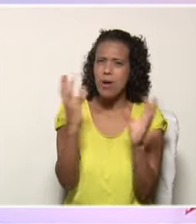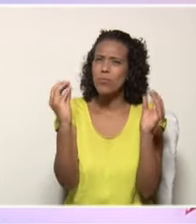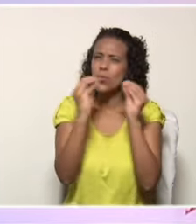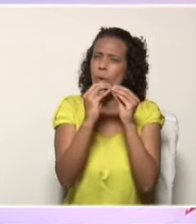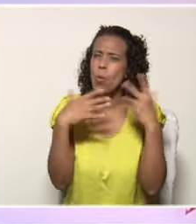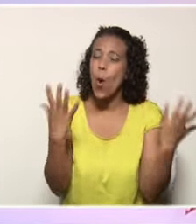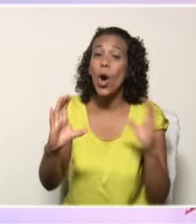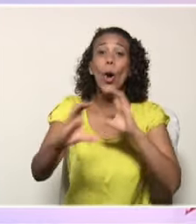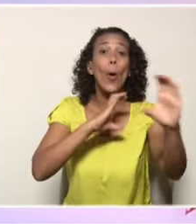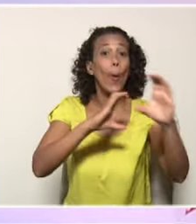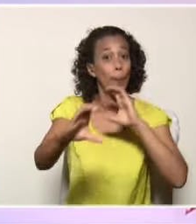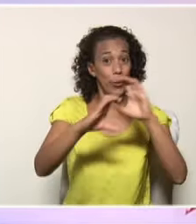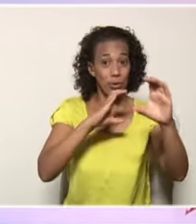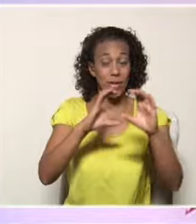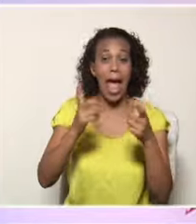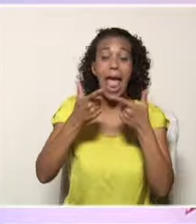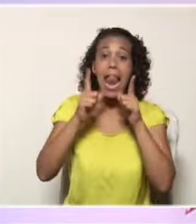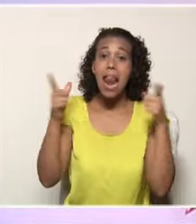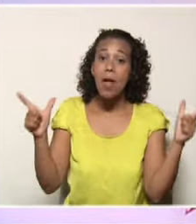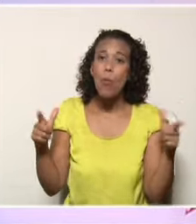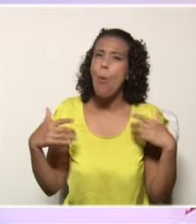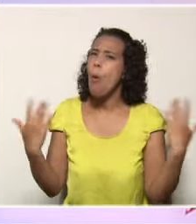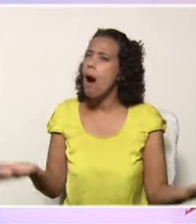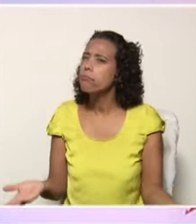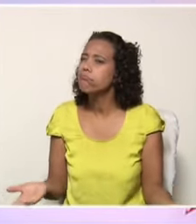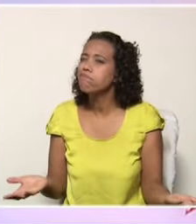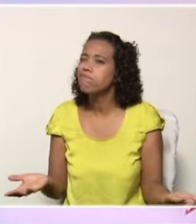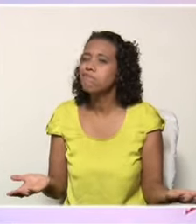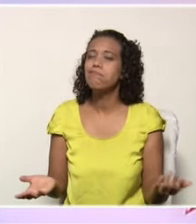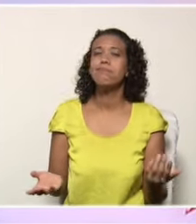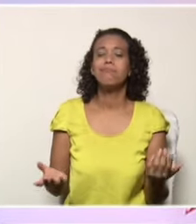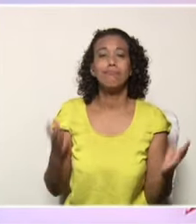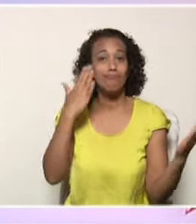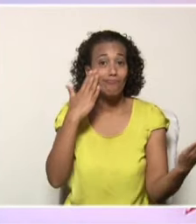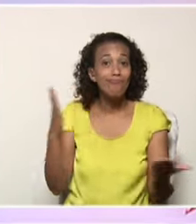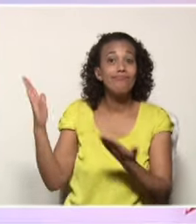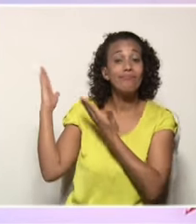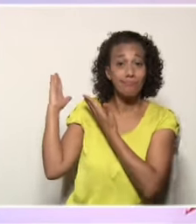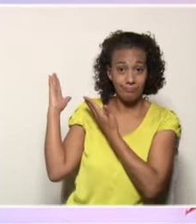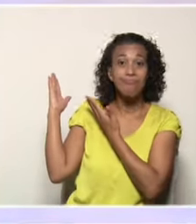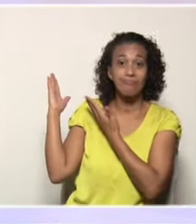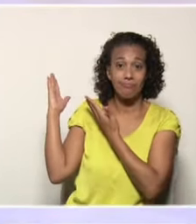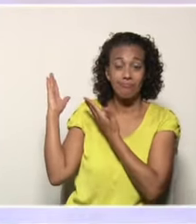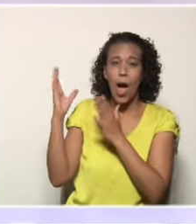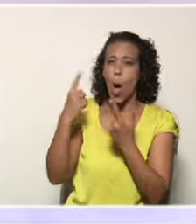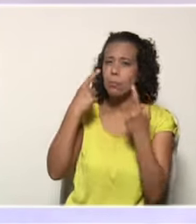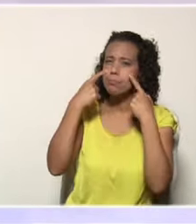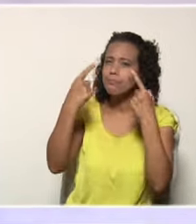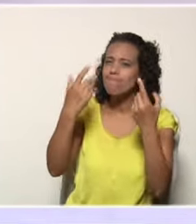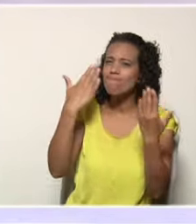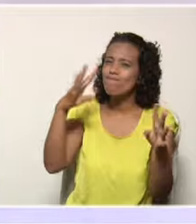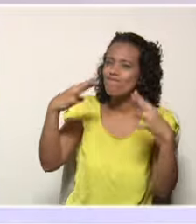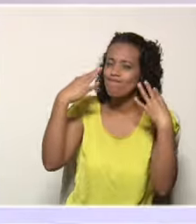a comunicación y lenguaje, pasemos entonces a la pantalla para hacer algunas